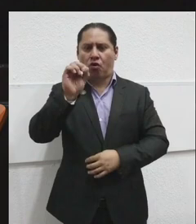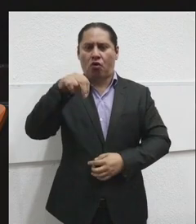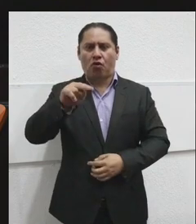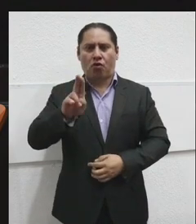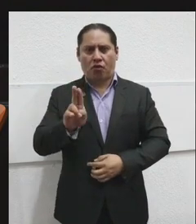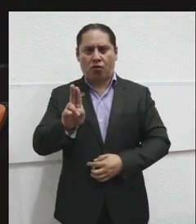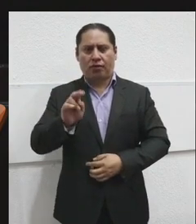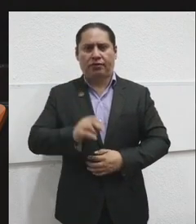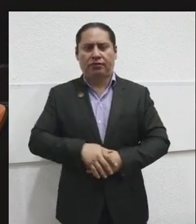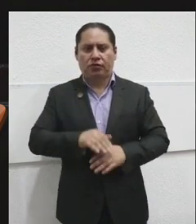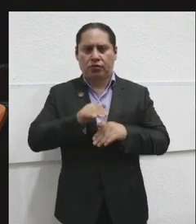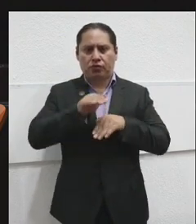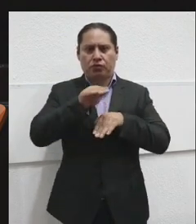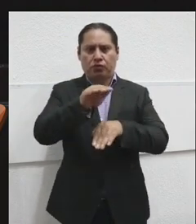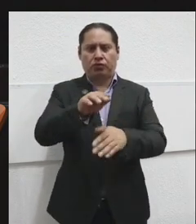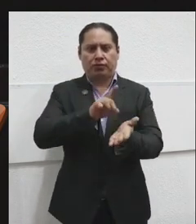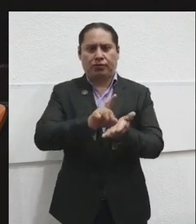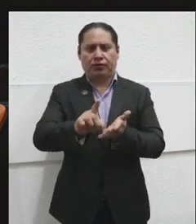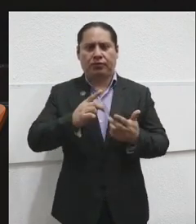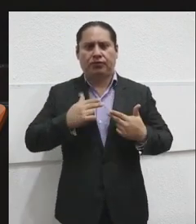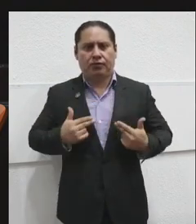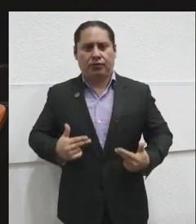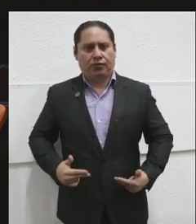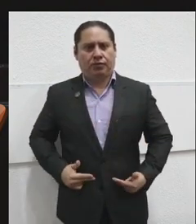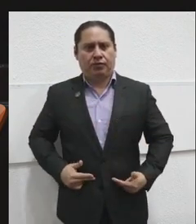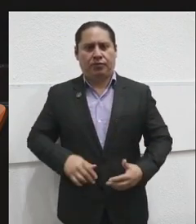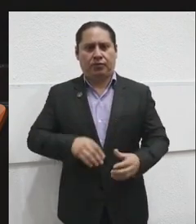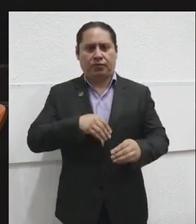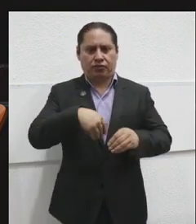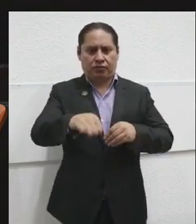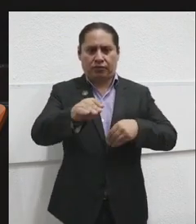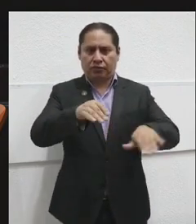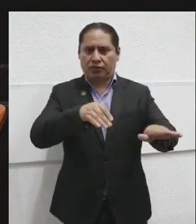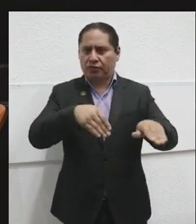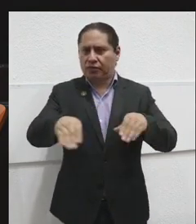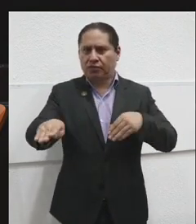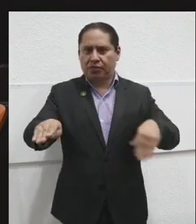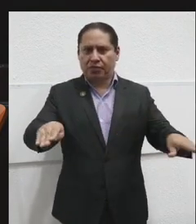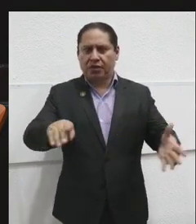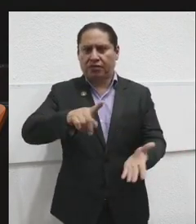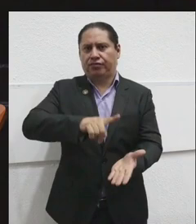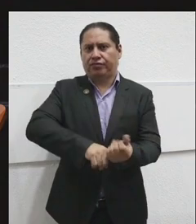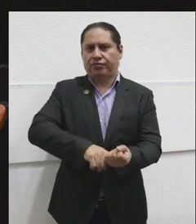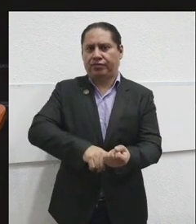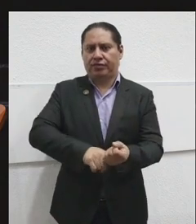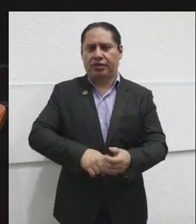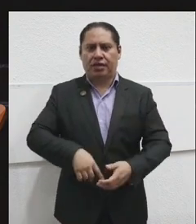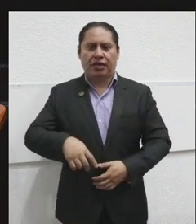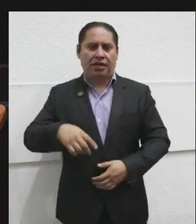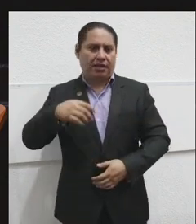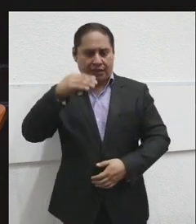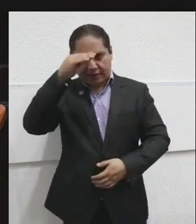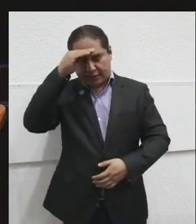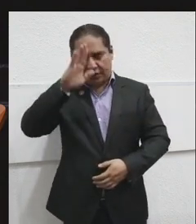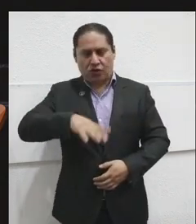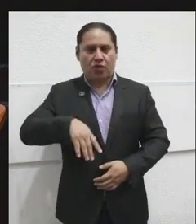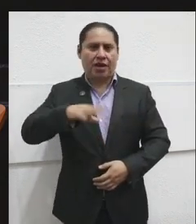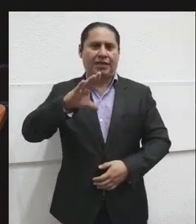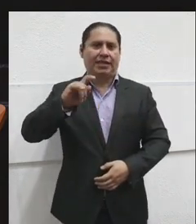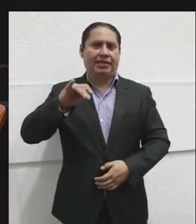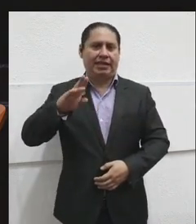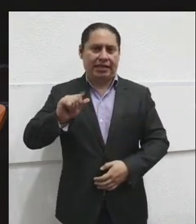Unidas sobre los Derechos Humanos de los Desplazados Internos, señora Jiménez